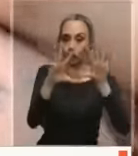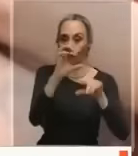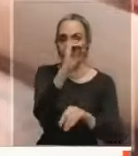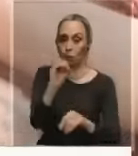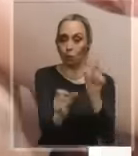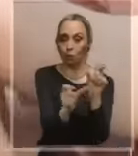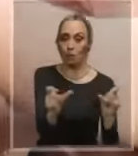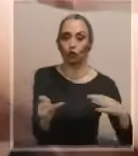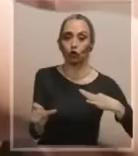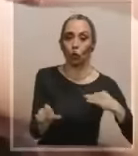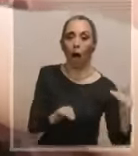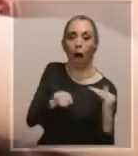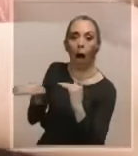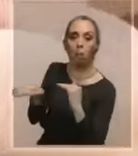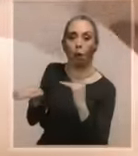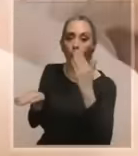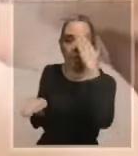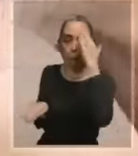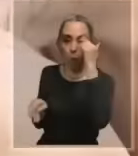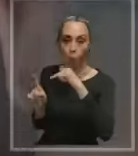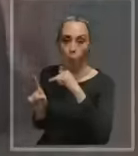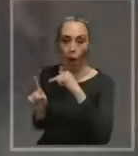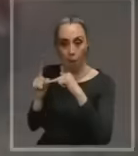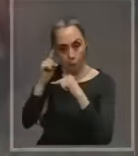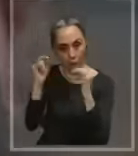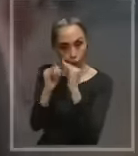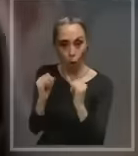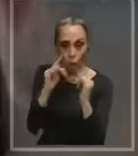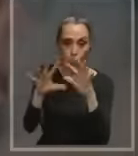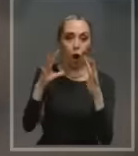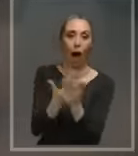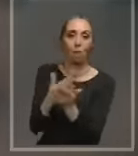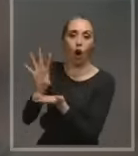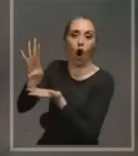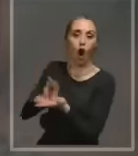90% de popularidad, parece una fórmula atractiva. La pregunta es...